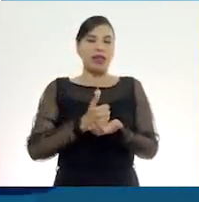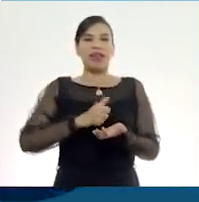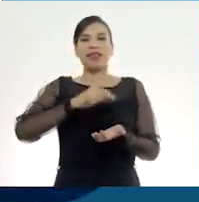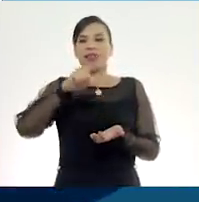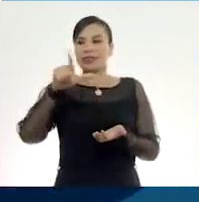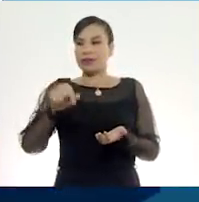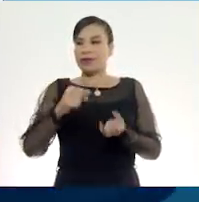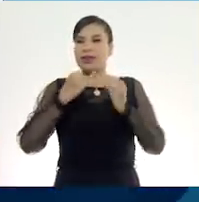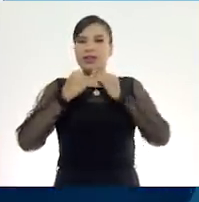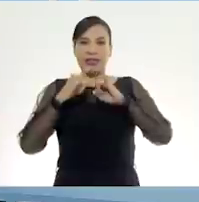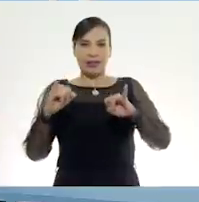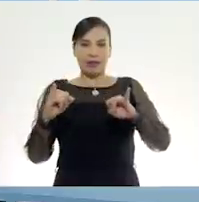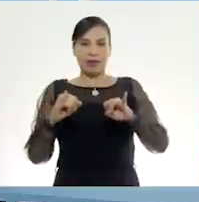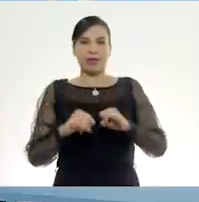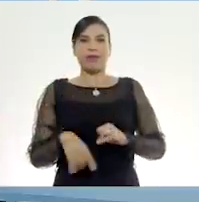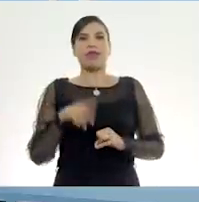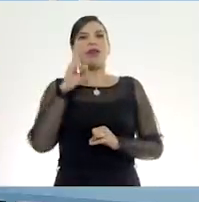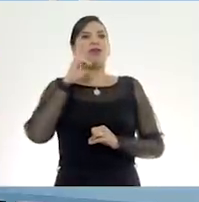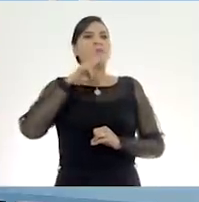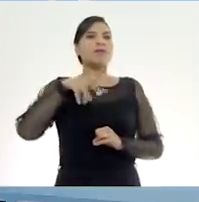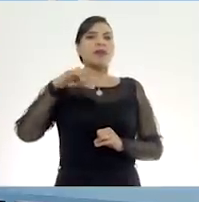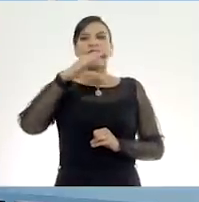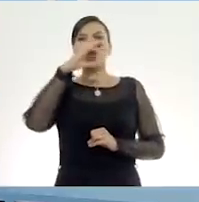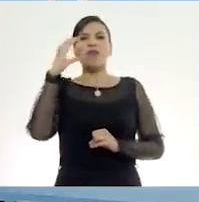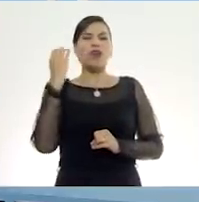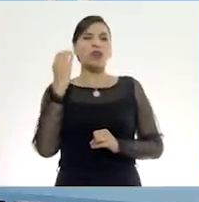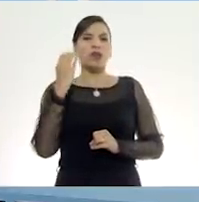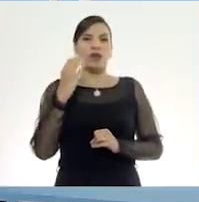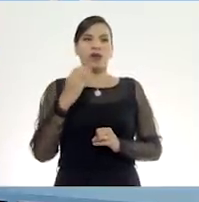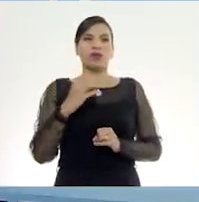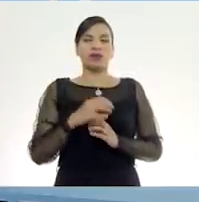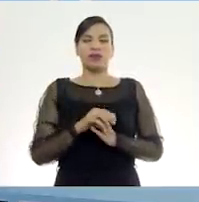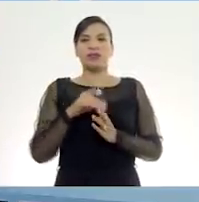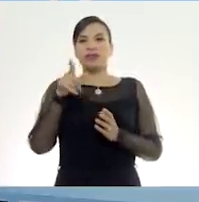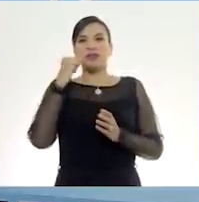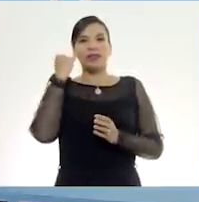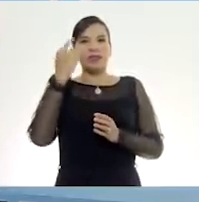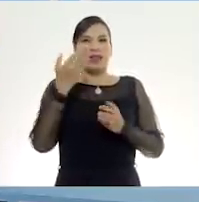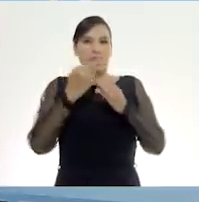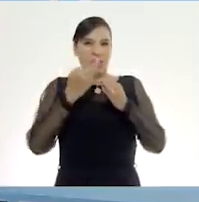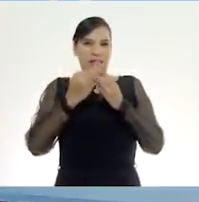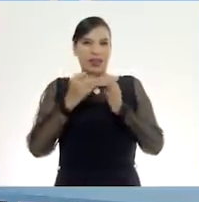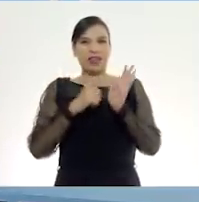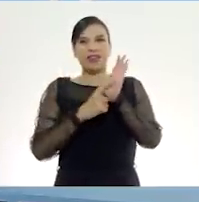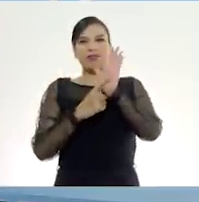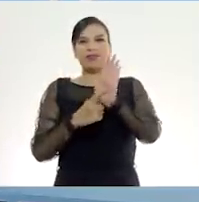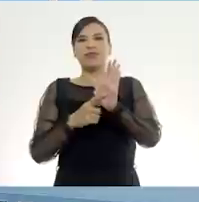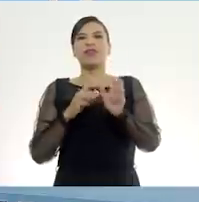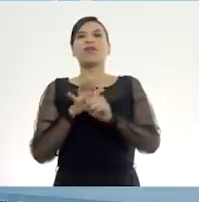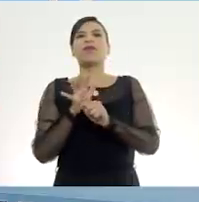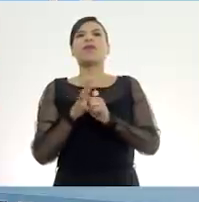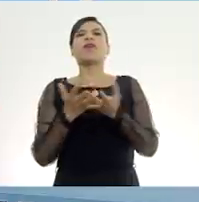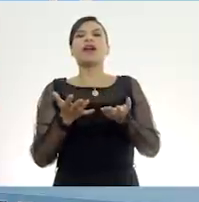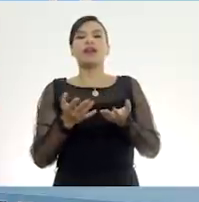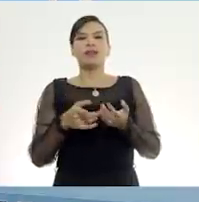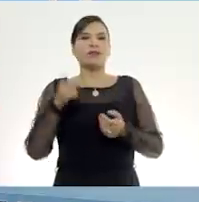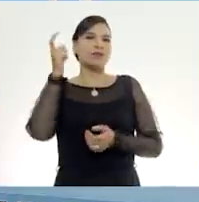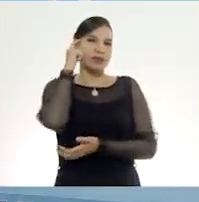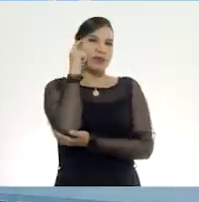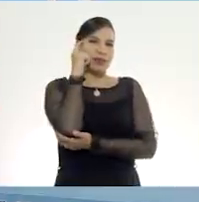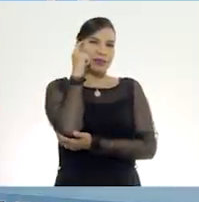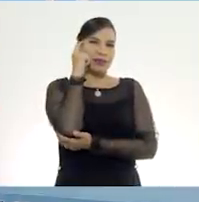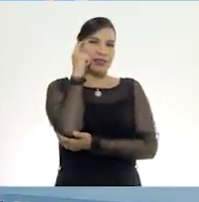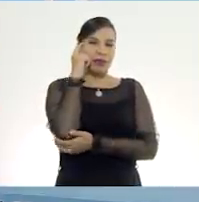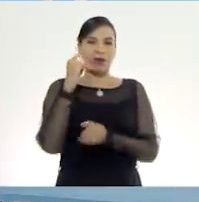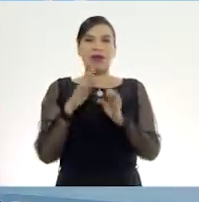la independencia. Y vamos a observar estas fotos. La parte creativa que yo les quiero proponer es que pensemos